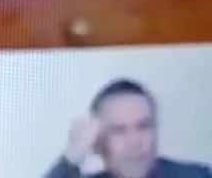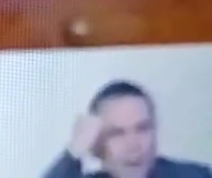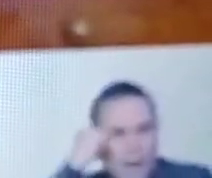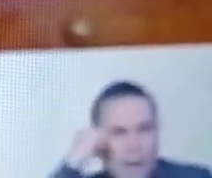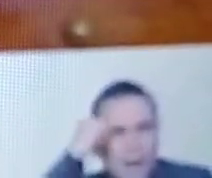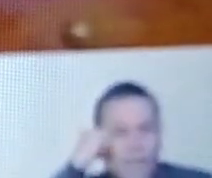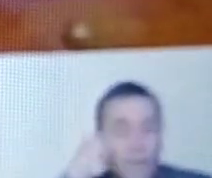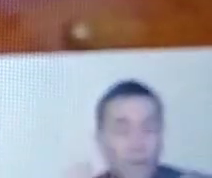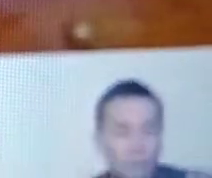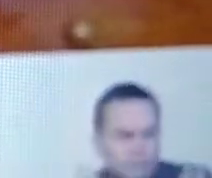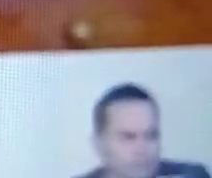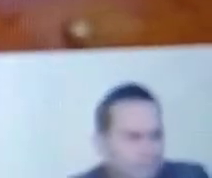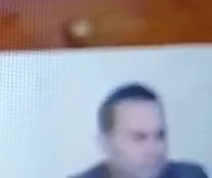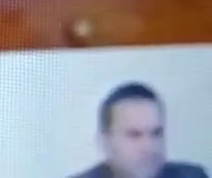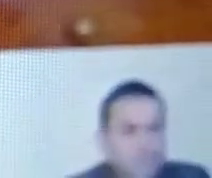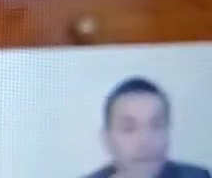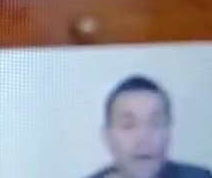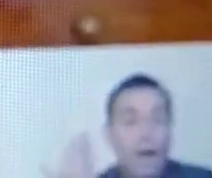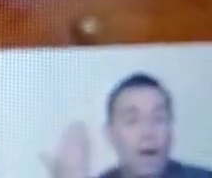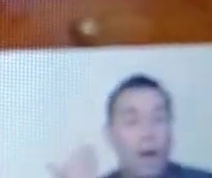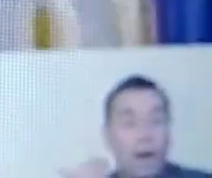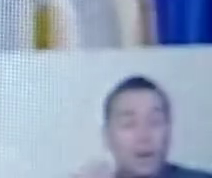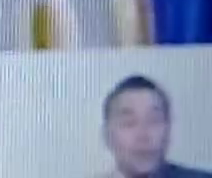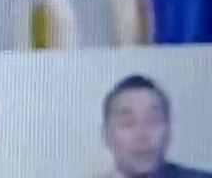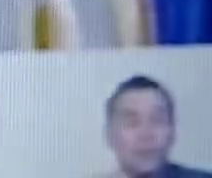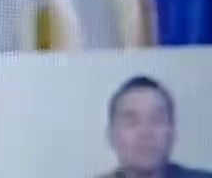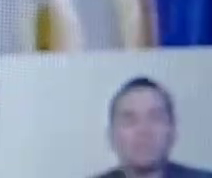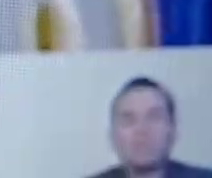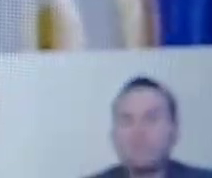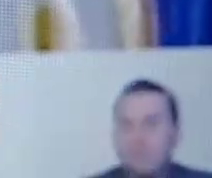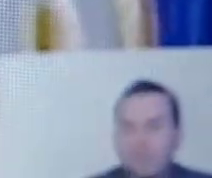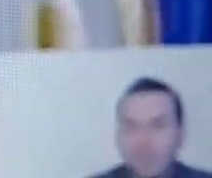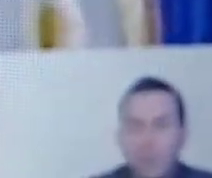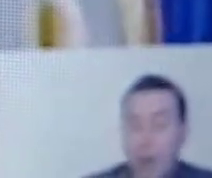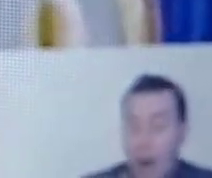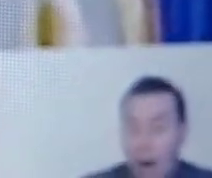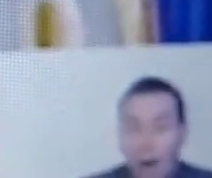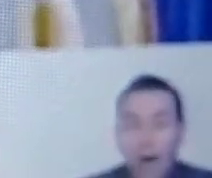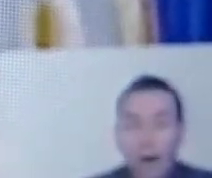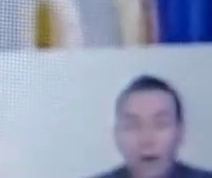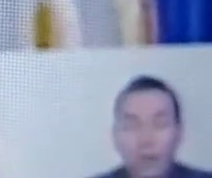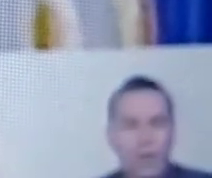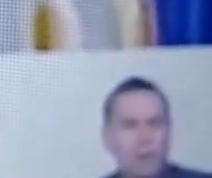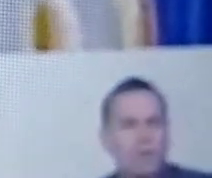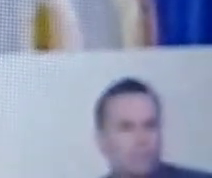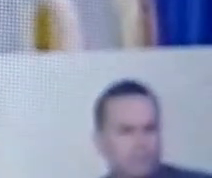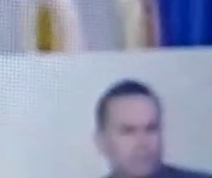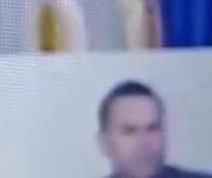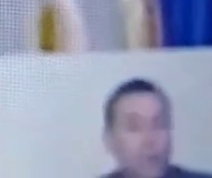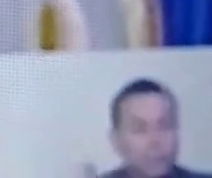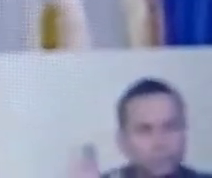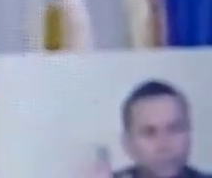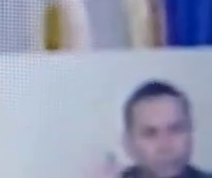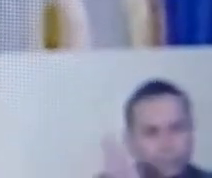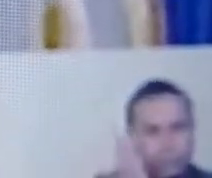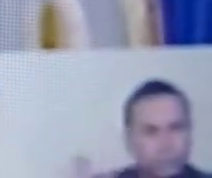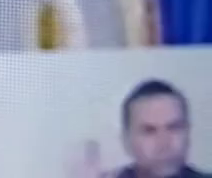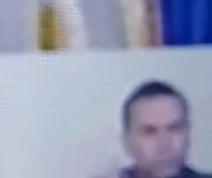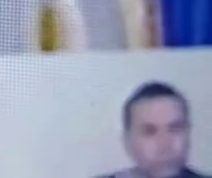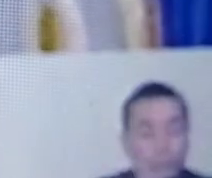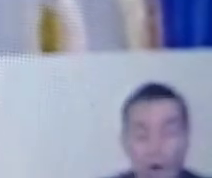de las civilizaciones anteriores, de sus logros y de sus errores. Tenemos una responsabilidad con la historia, con todos los que nos precedieron, de continuar